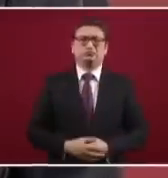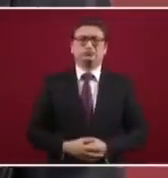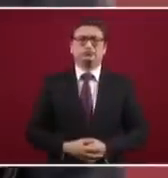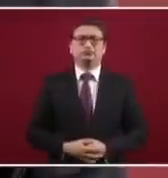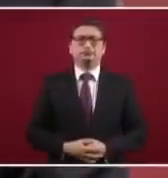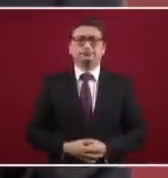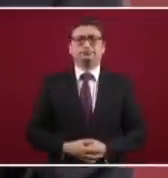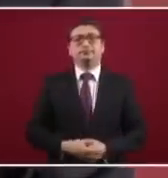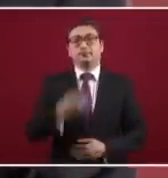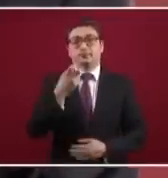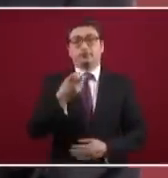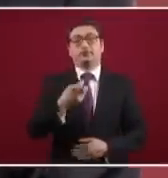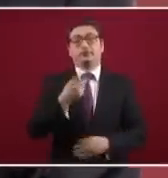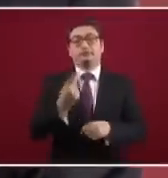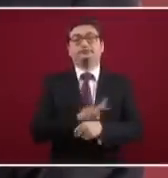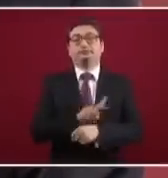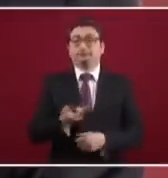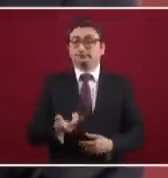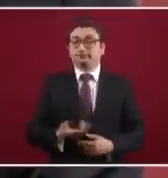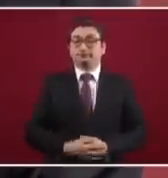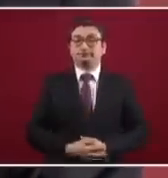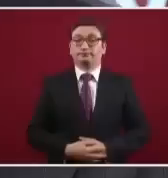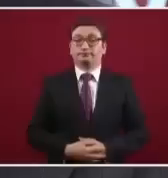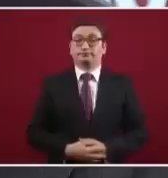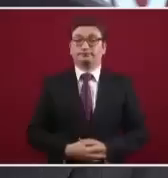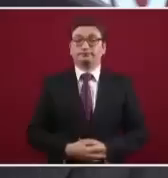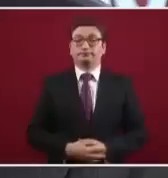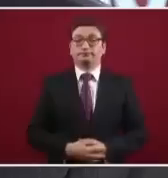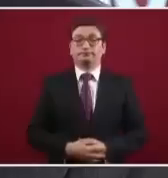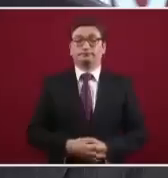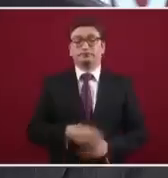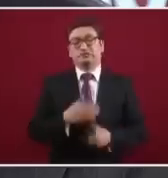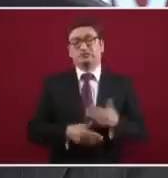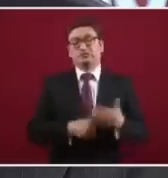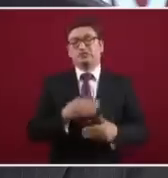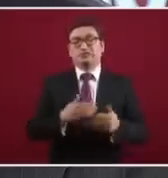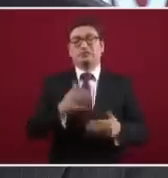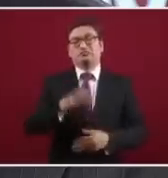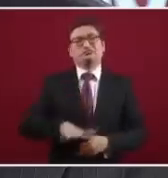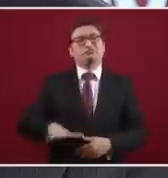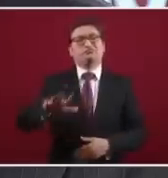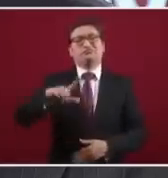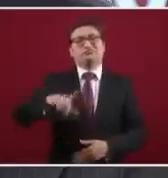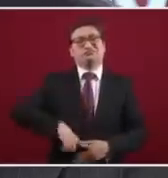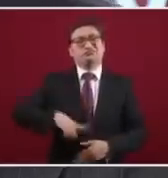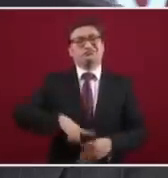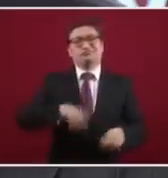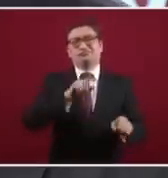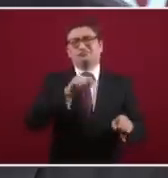y eso generó pues una atrofia.